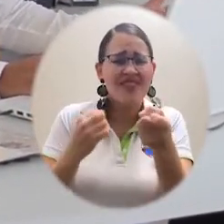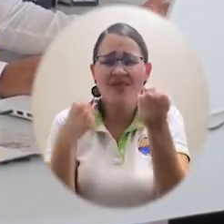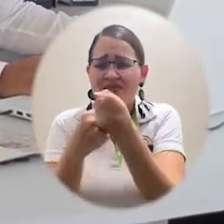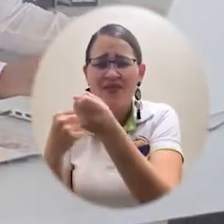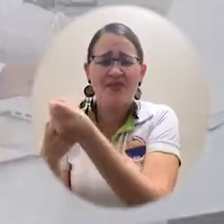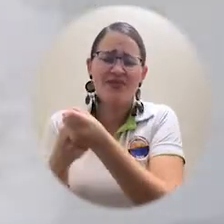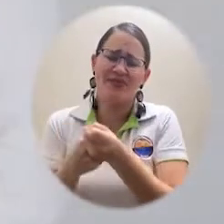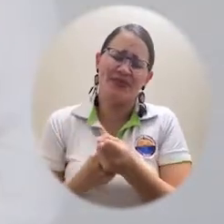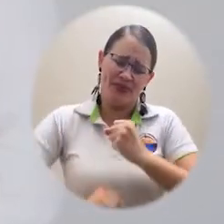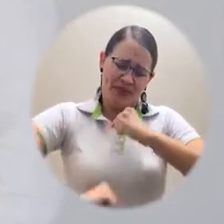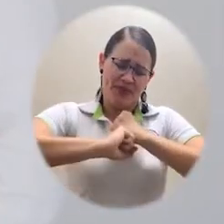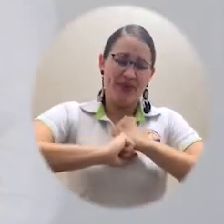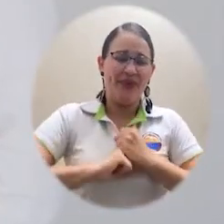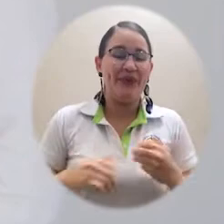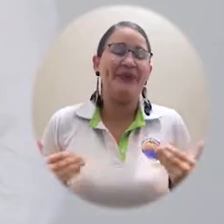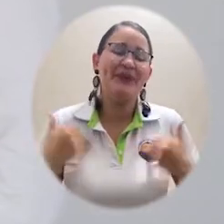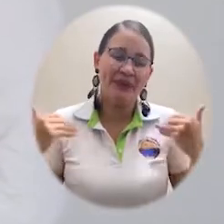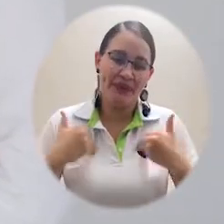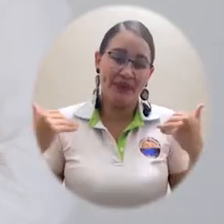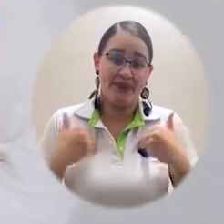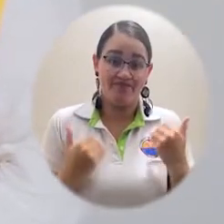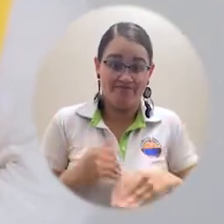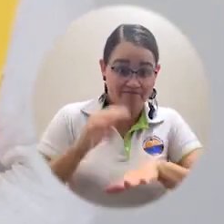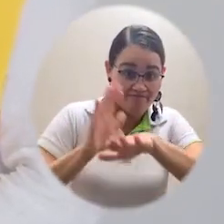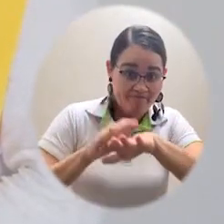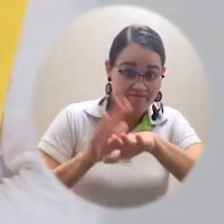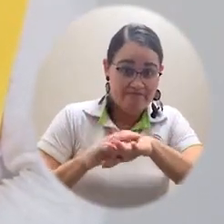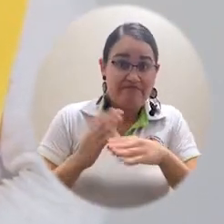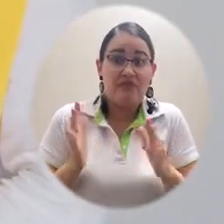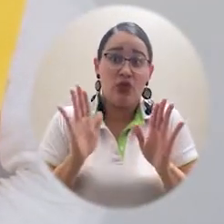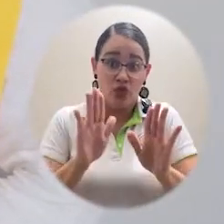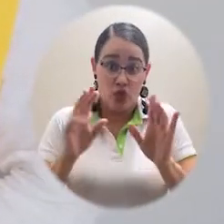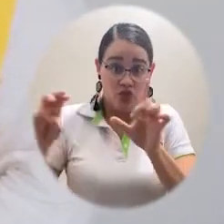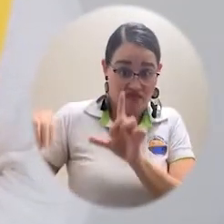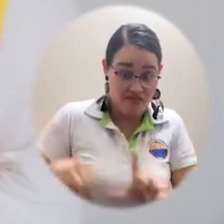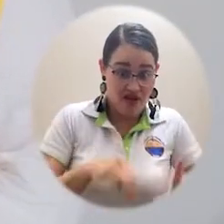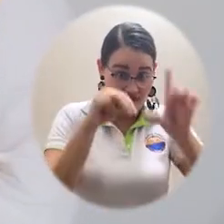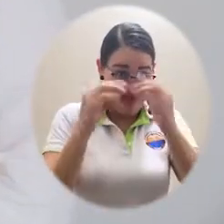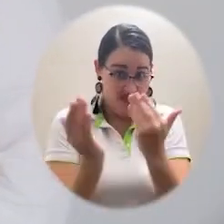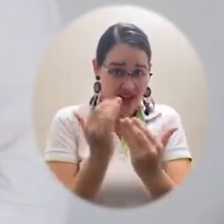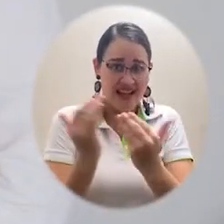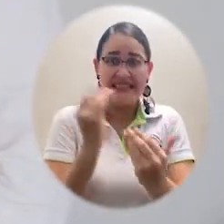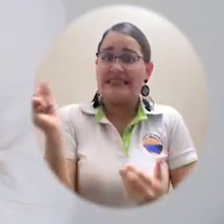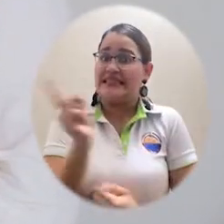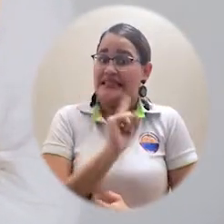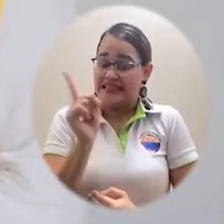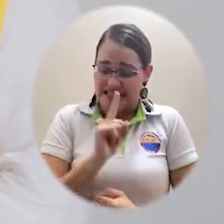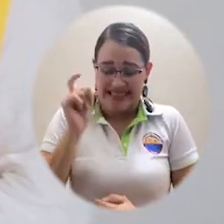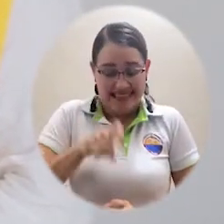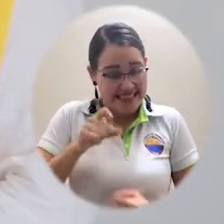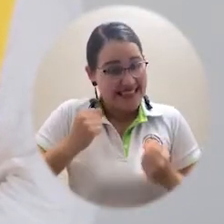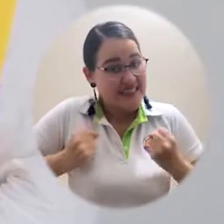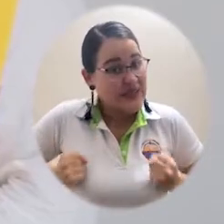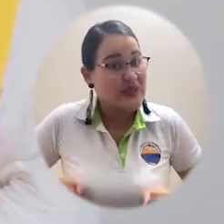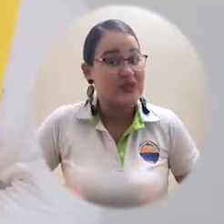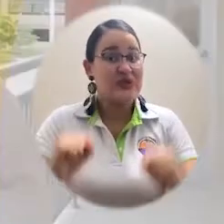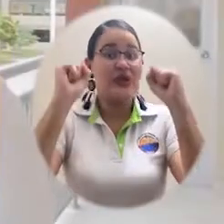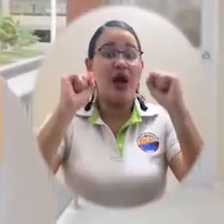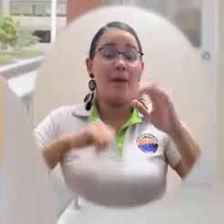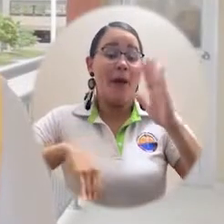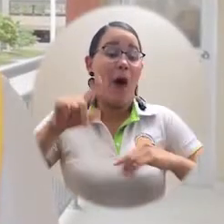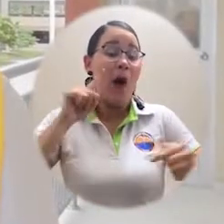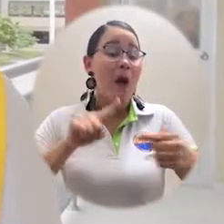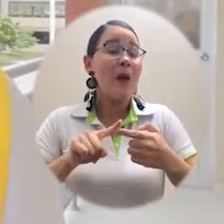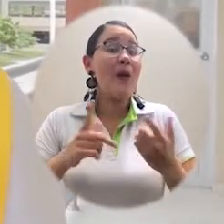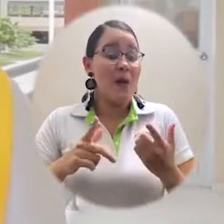le den el respaldo a los estudiantes, porque es claro que terminar una maestría, una especialización, el pregrado no es fácil,